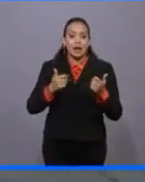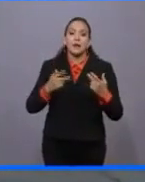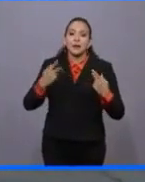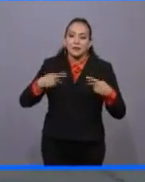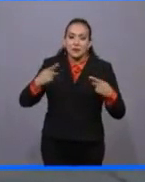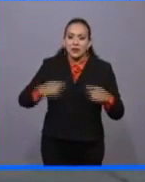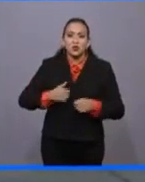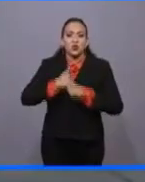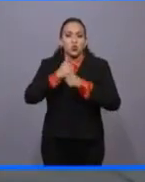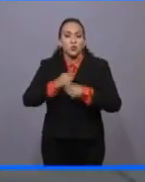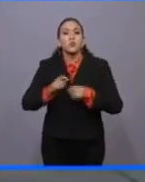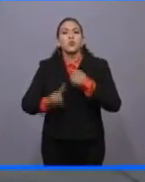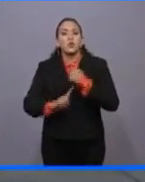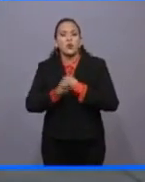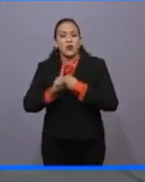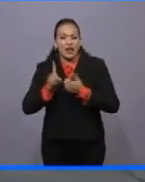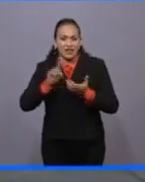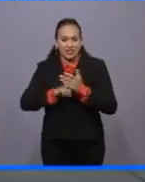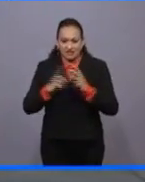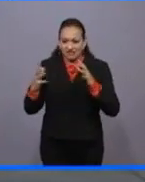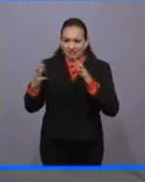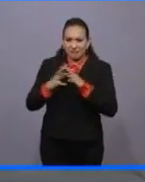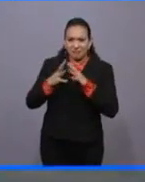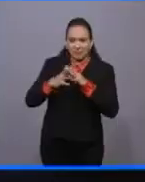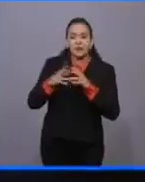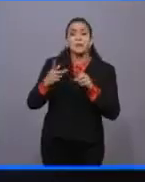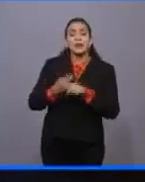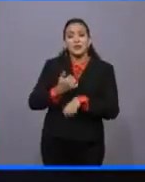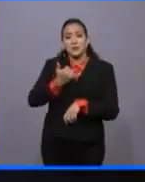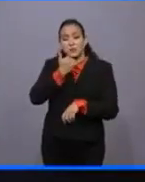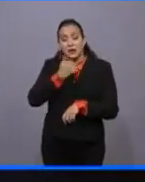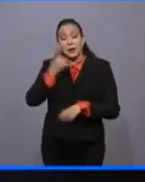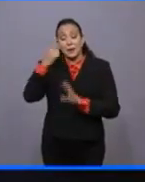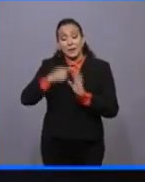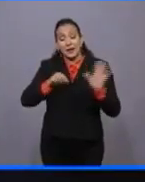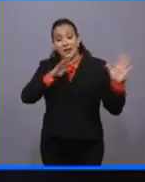las víctimas del conflicto armado interno ocurrido entre